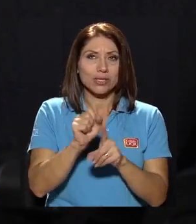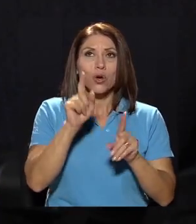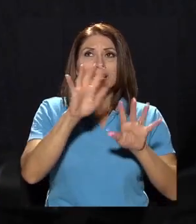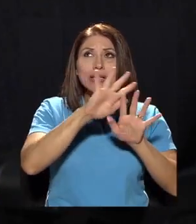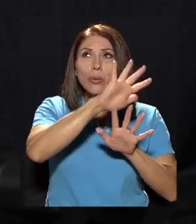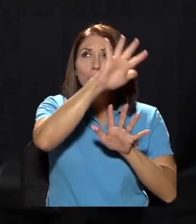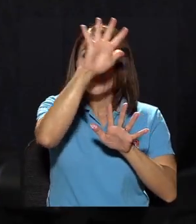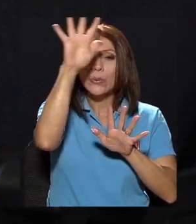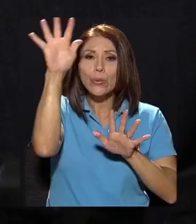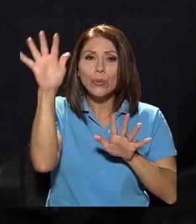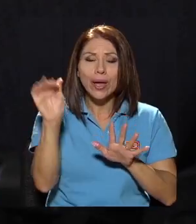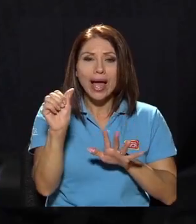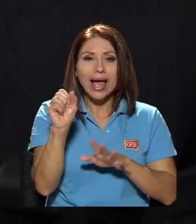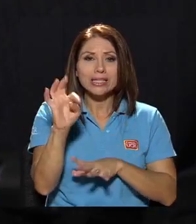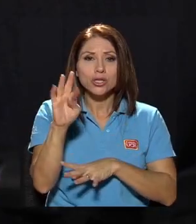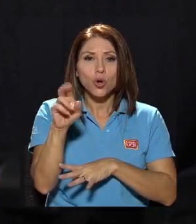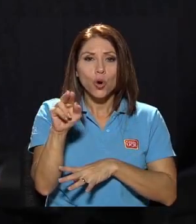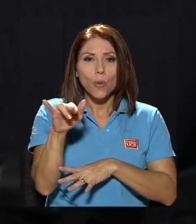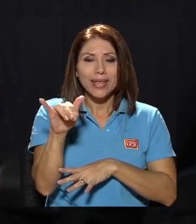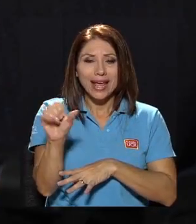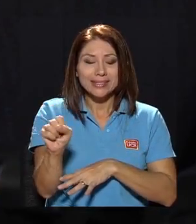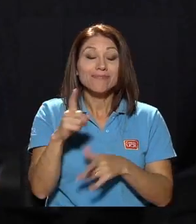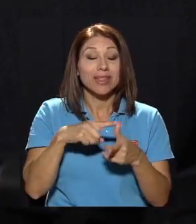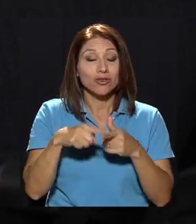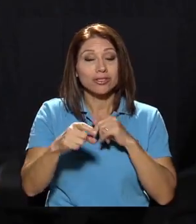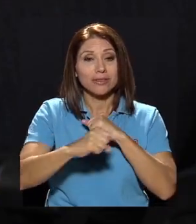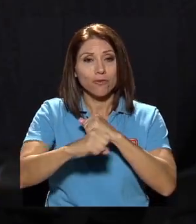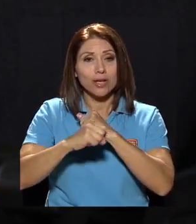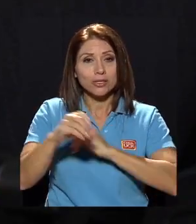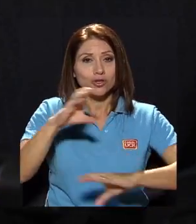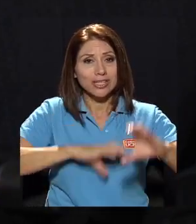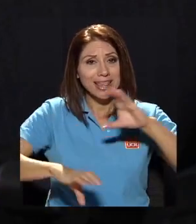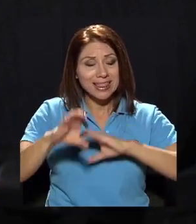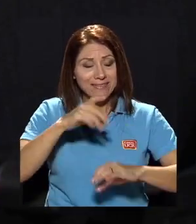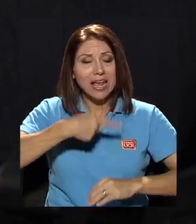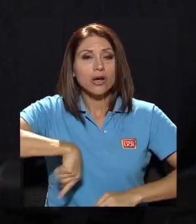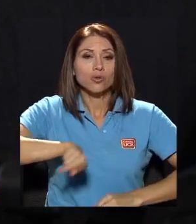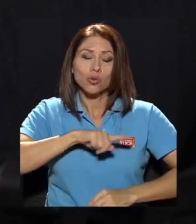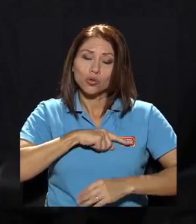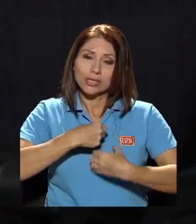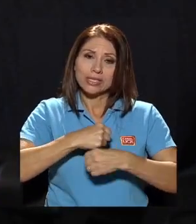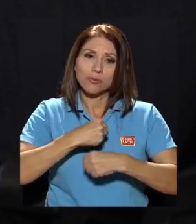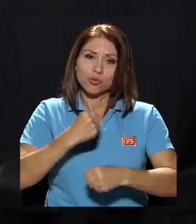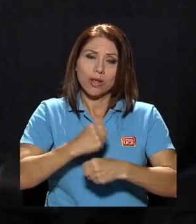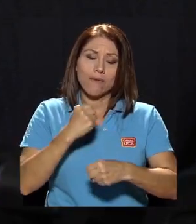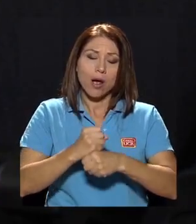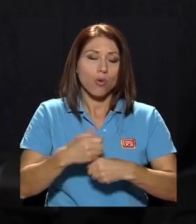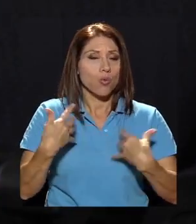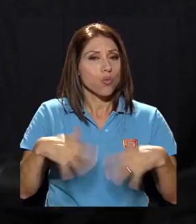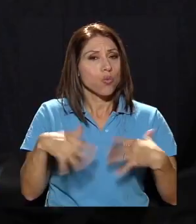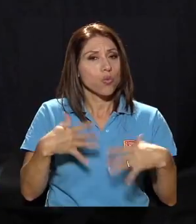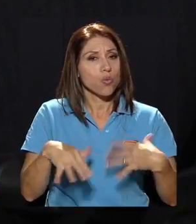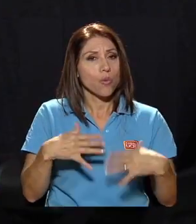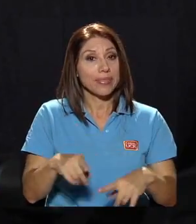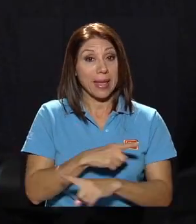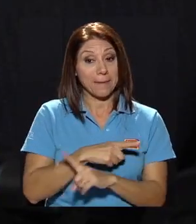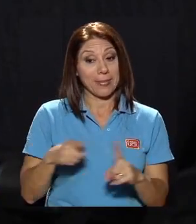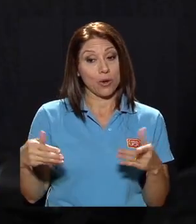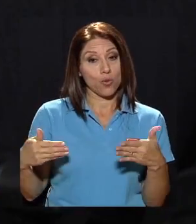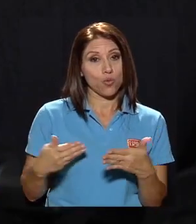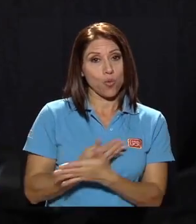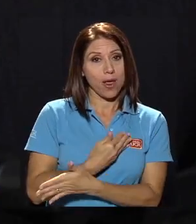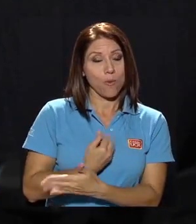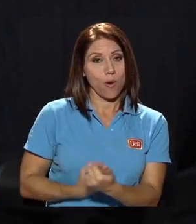Entonces, definitivamente que en divulgación científica planetario realizó un enorme aporte. Pero el nuevo y más interesante